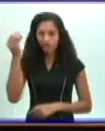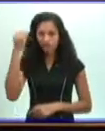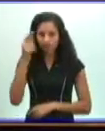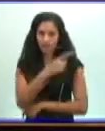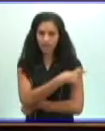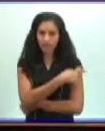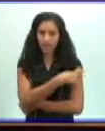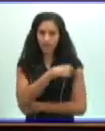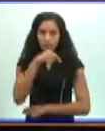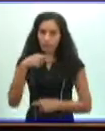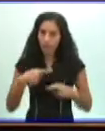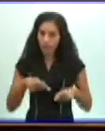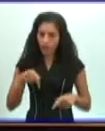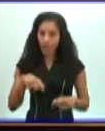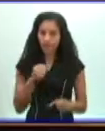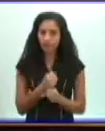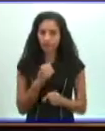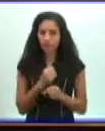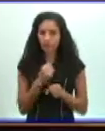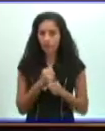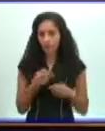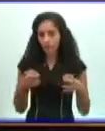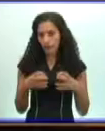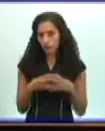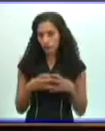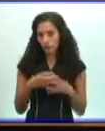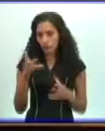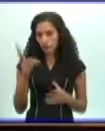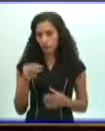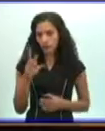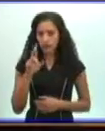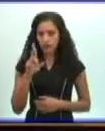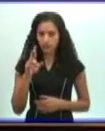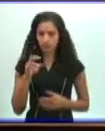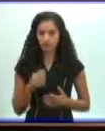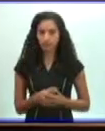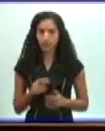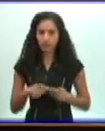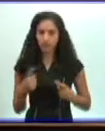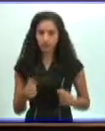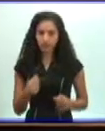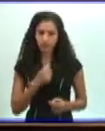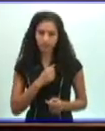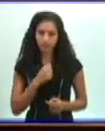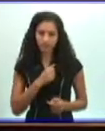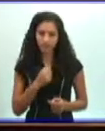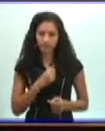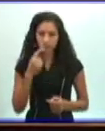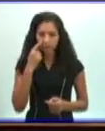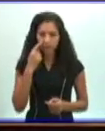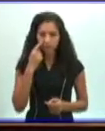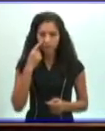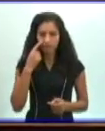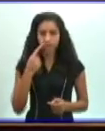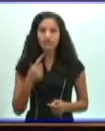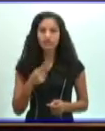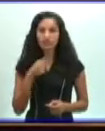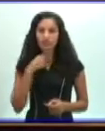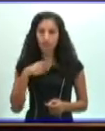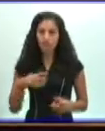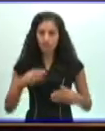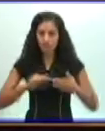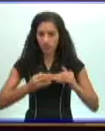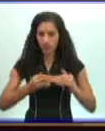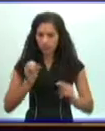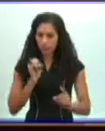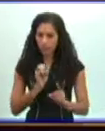estamos trabajando para el conjunto de los números racionales. Por eso te invito a que veamos si la discusión que